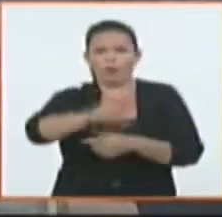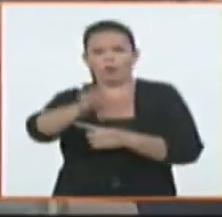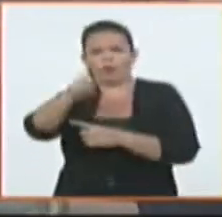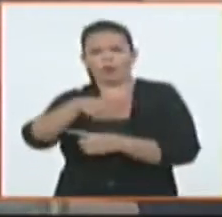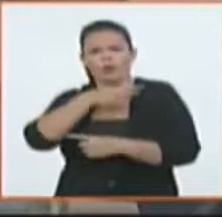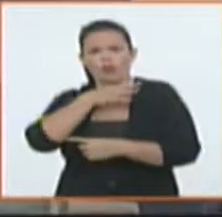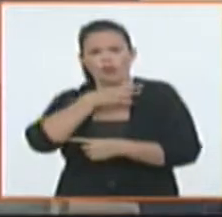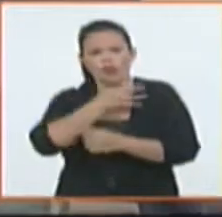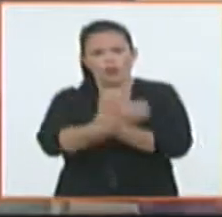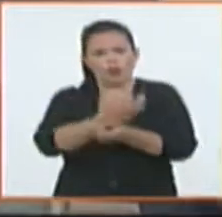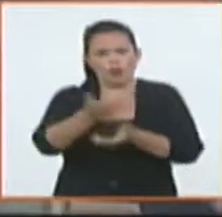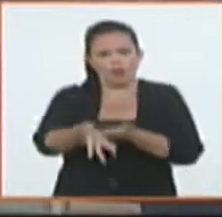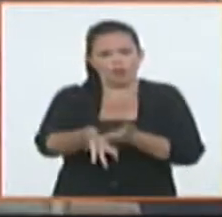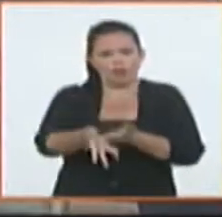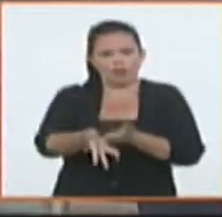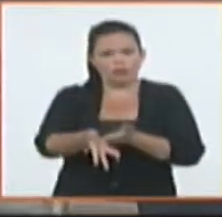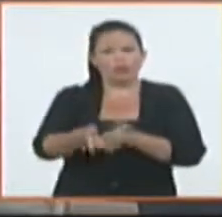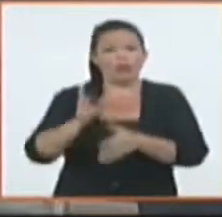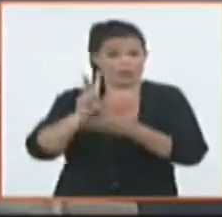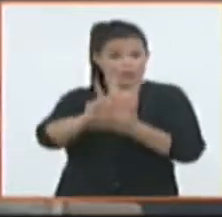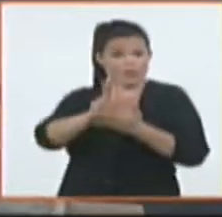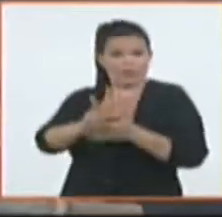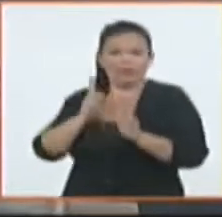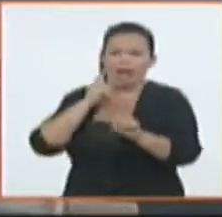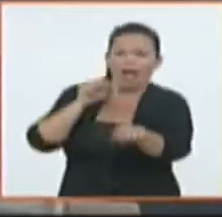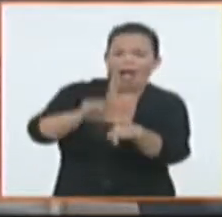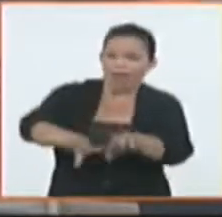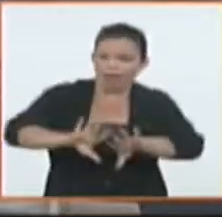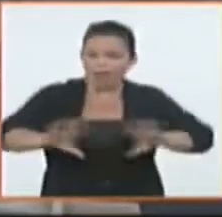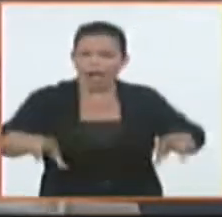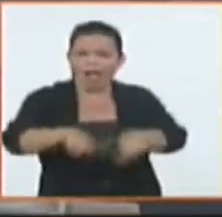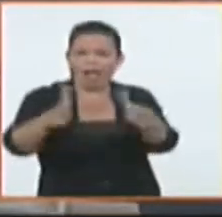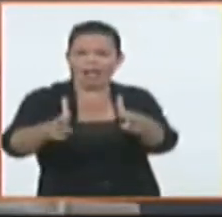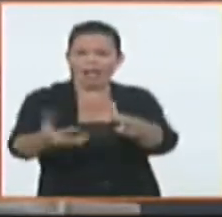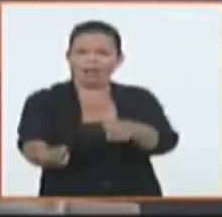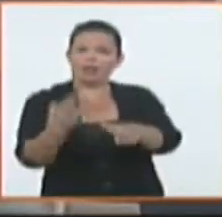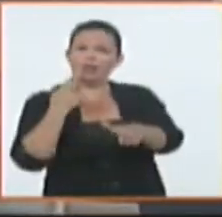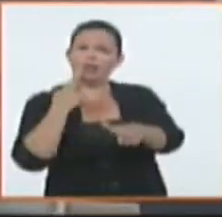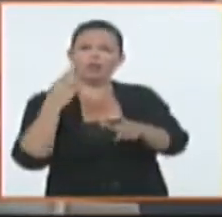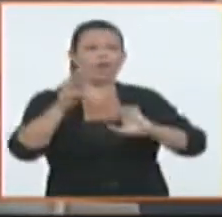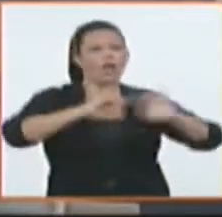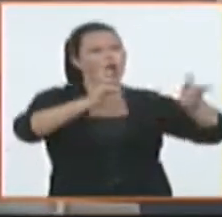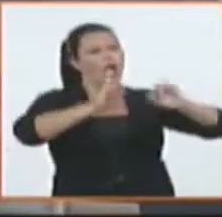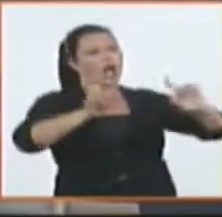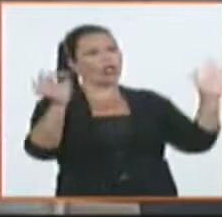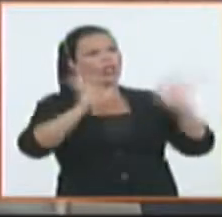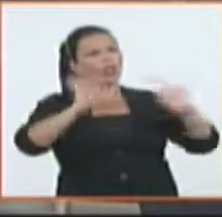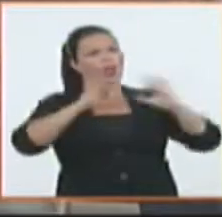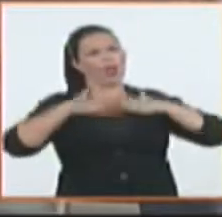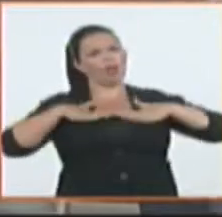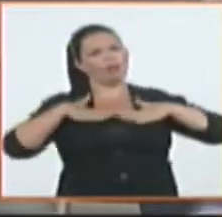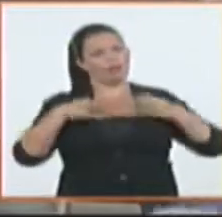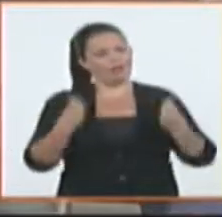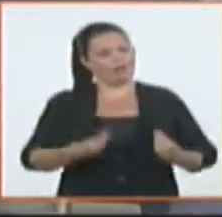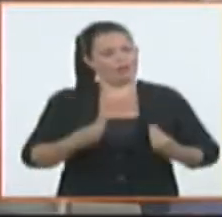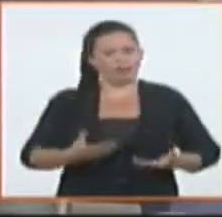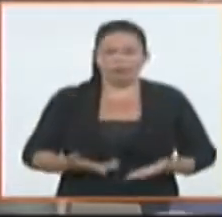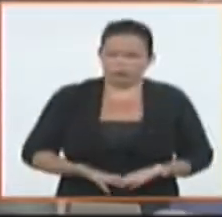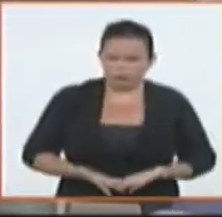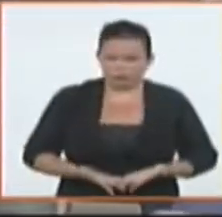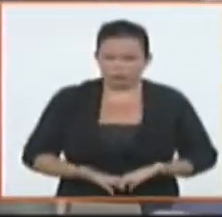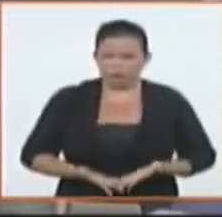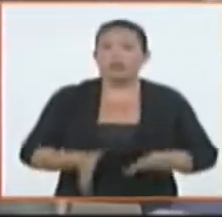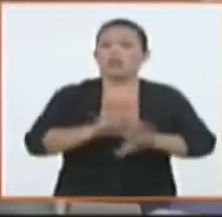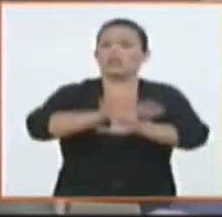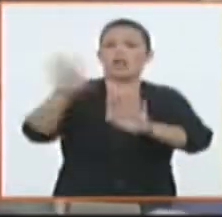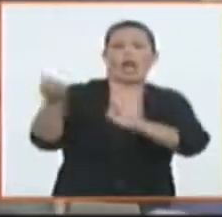que no se ha empleado, y entonces tenemos atrasado el plan de vivienda y la respuesta a esas personas. Pero cuando hemos ido a ver los problemas,